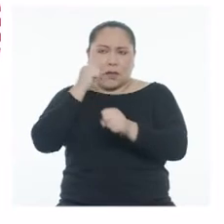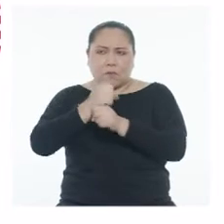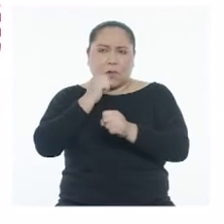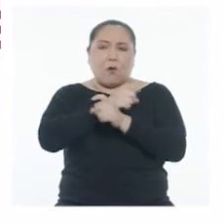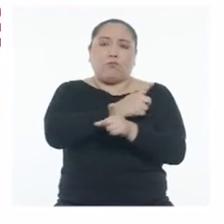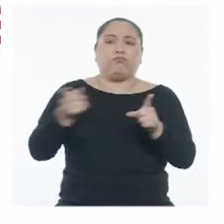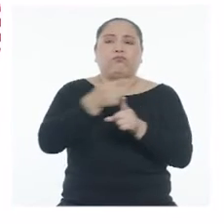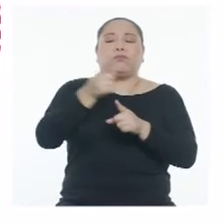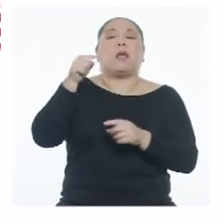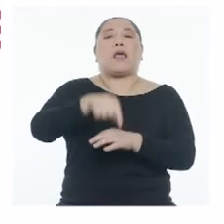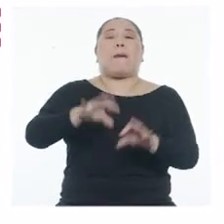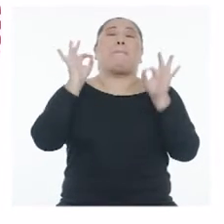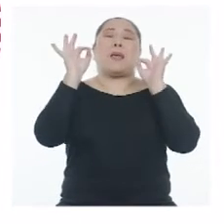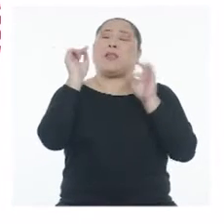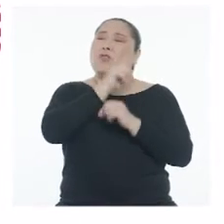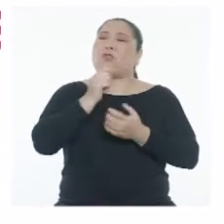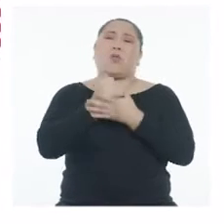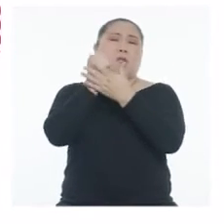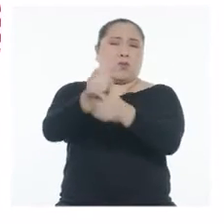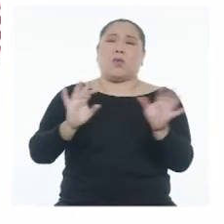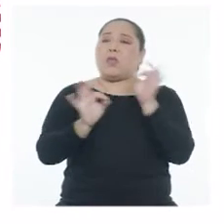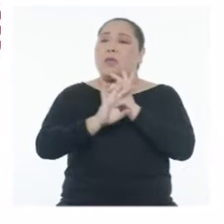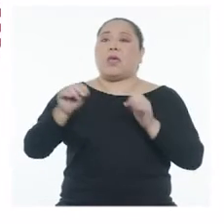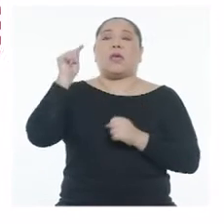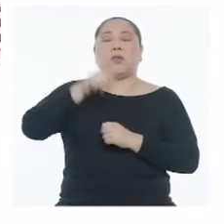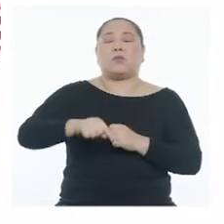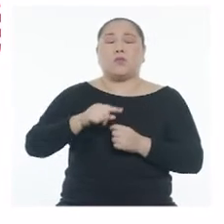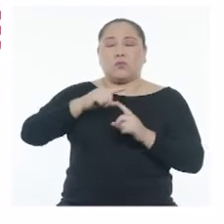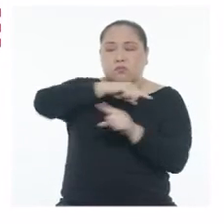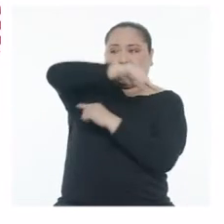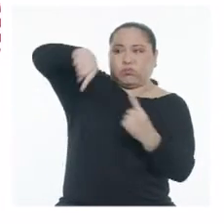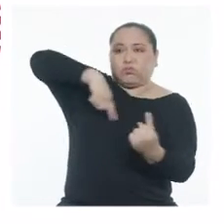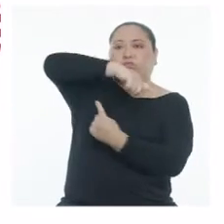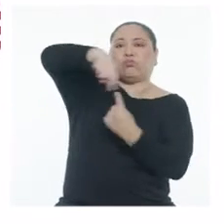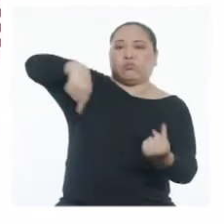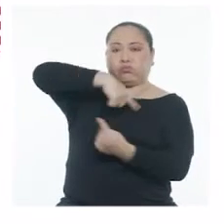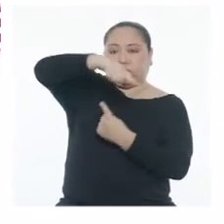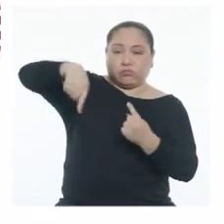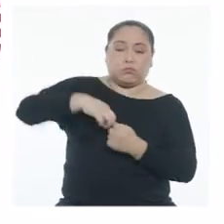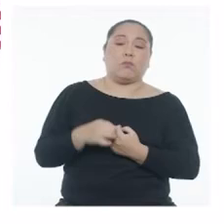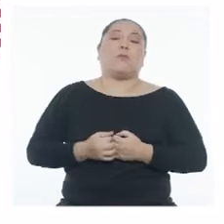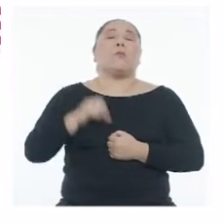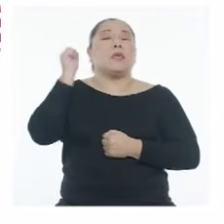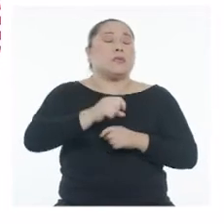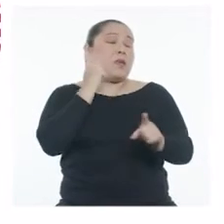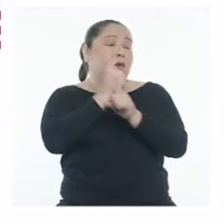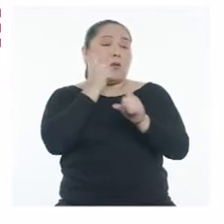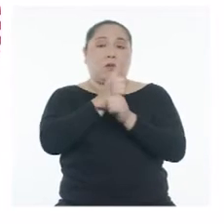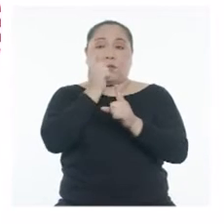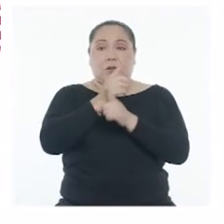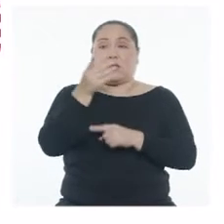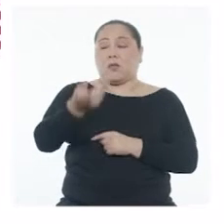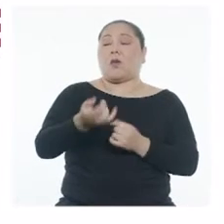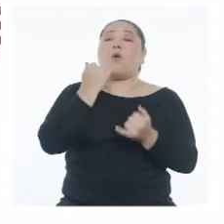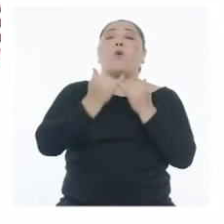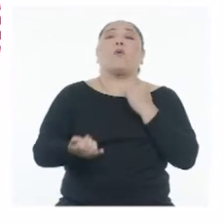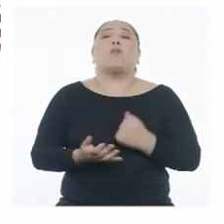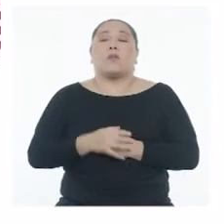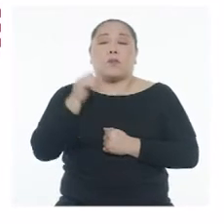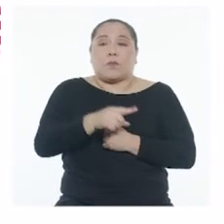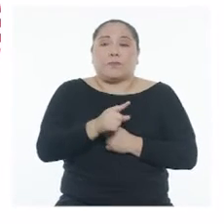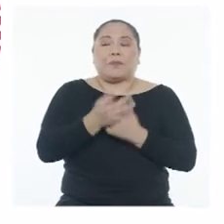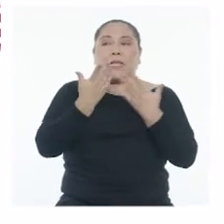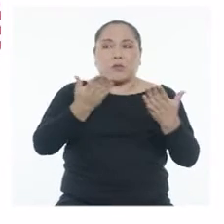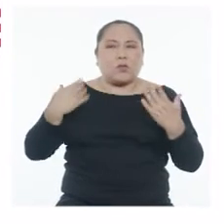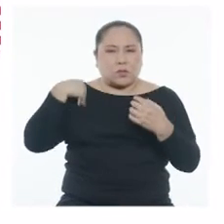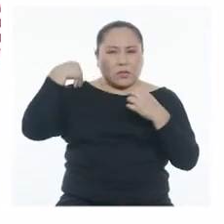lo expone a peligros y sin beneficios. Es todo un círculo vicioso, lamentablemente. Así es. Y por último,